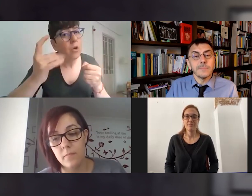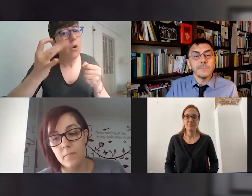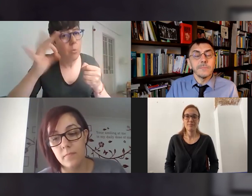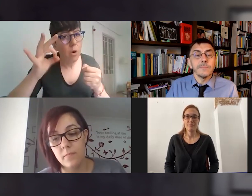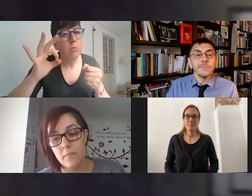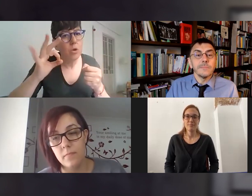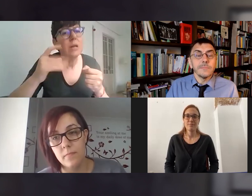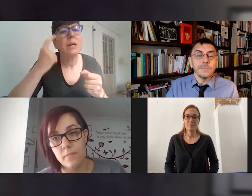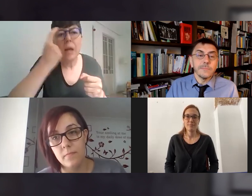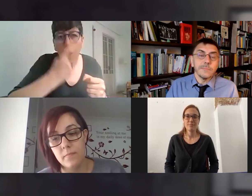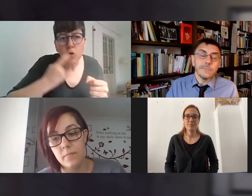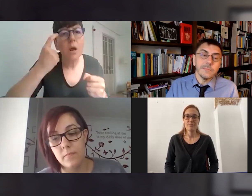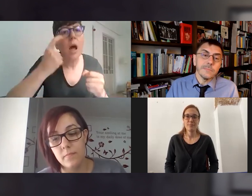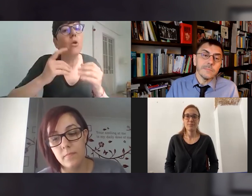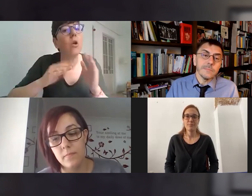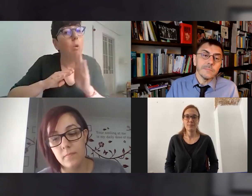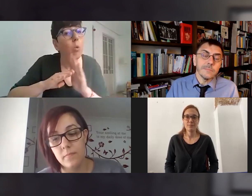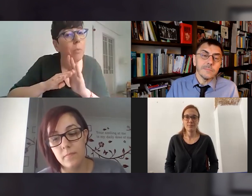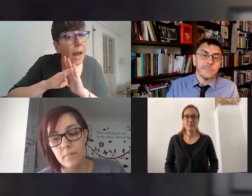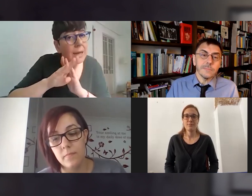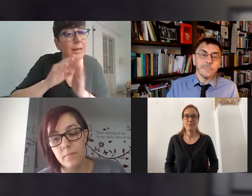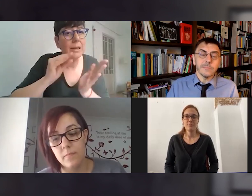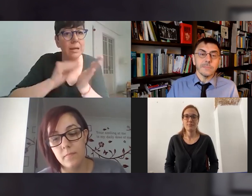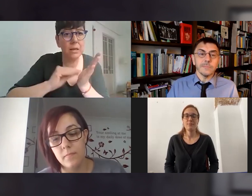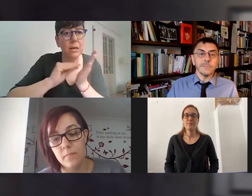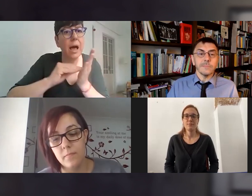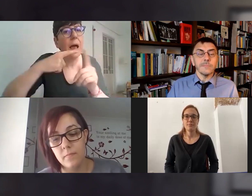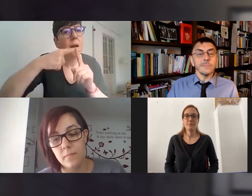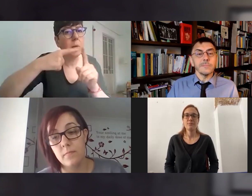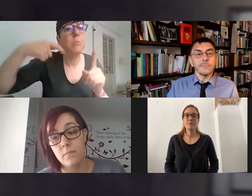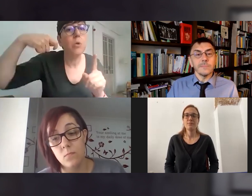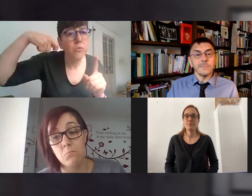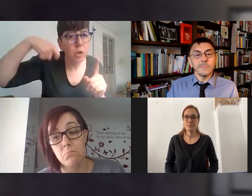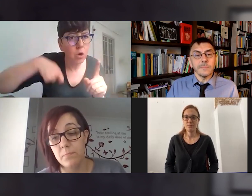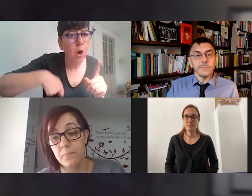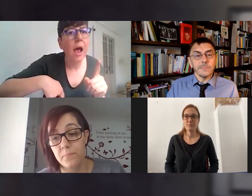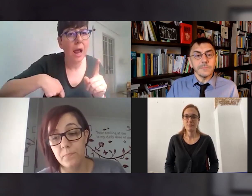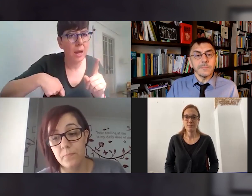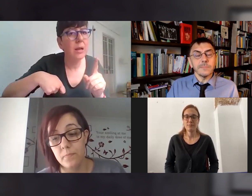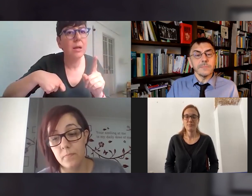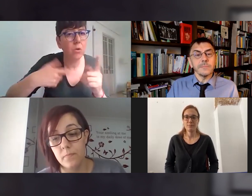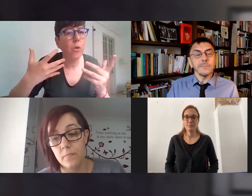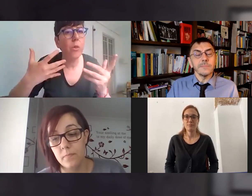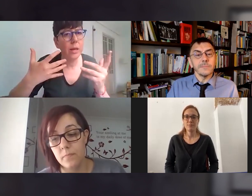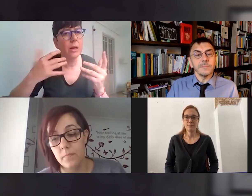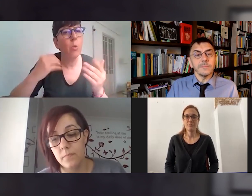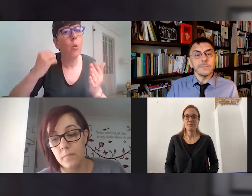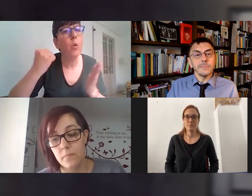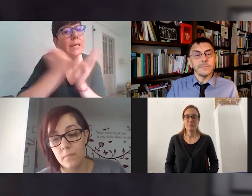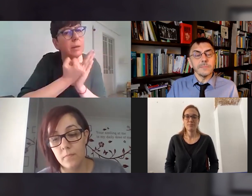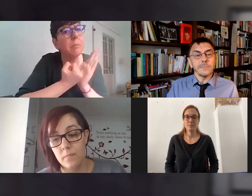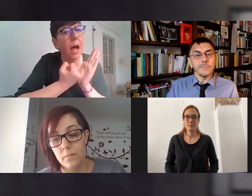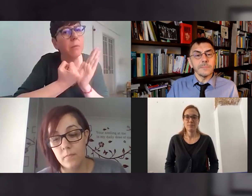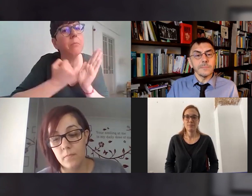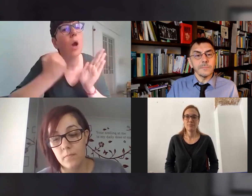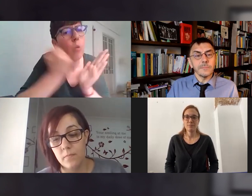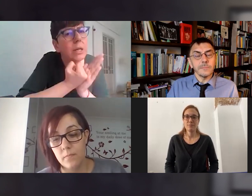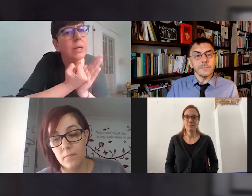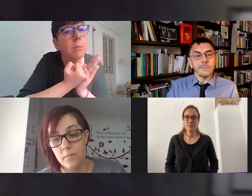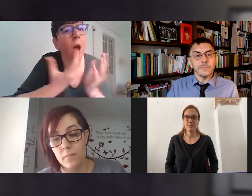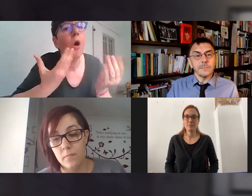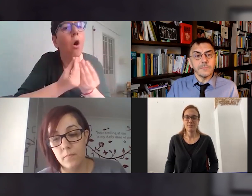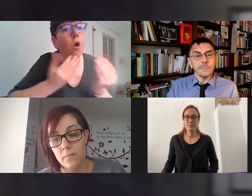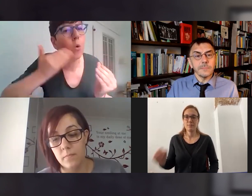sufriendo. Hay personas que se han ido de Podemos porque les ha costado también recuperar un poco,